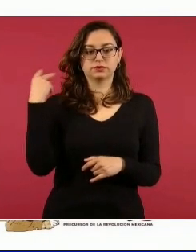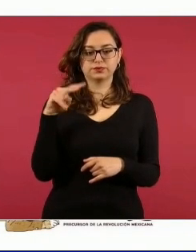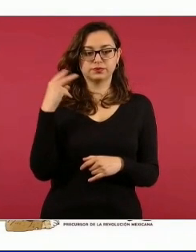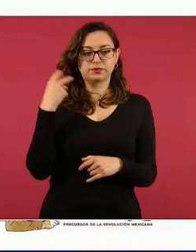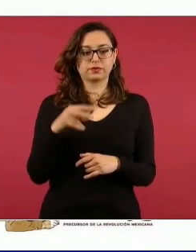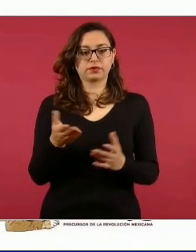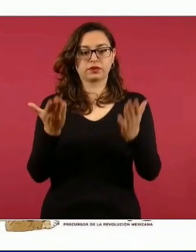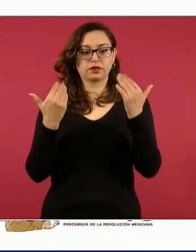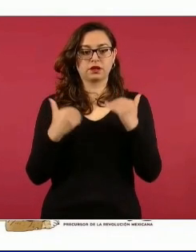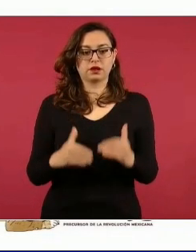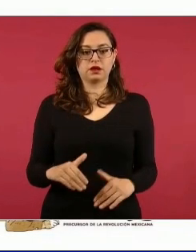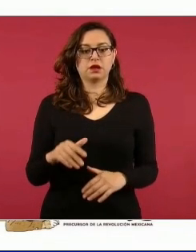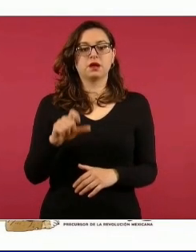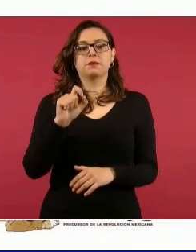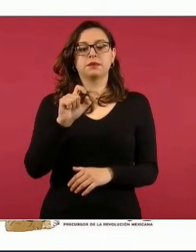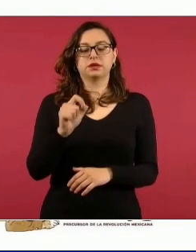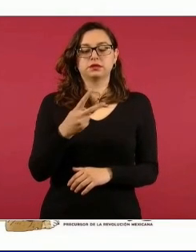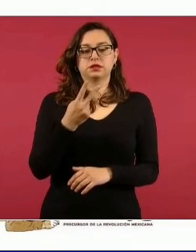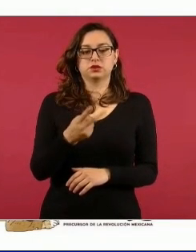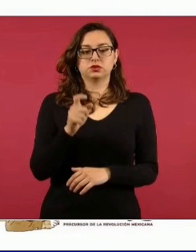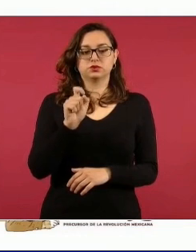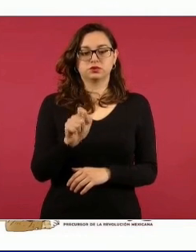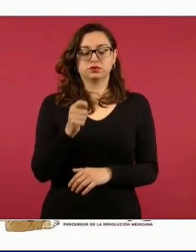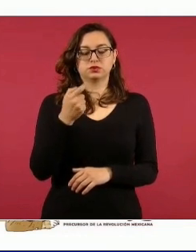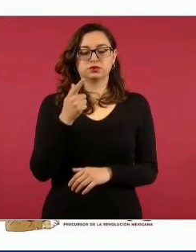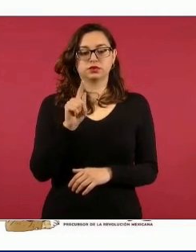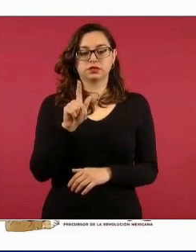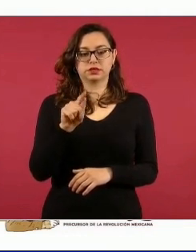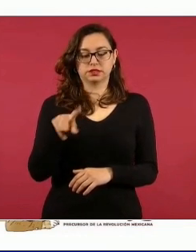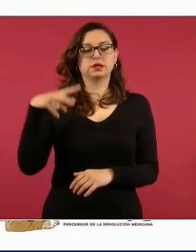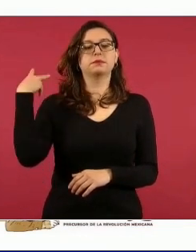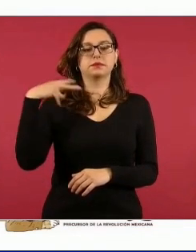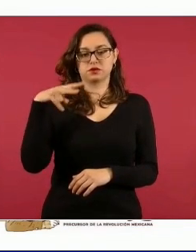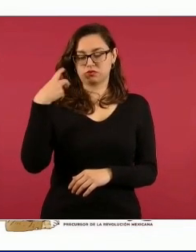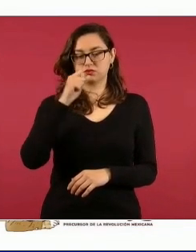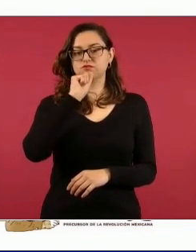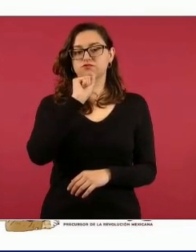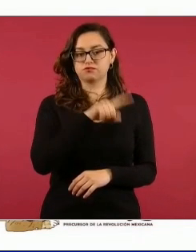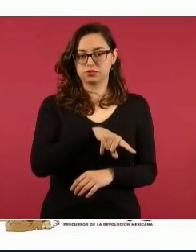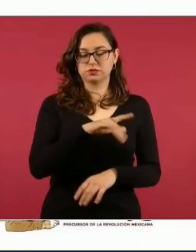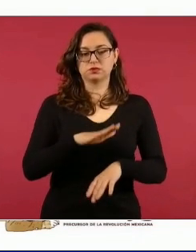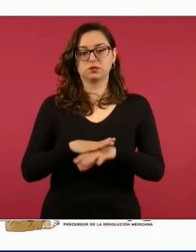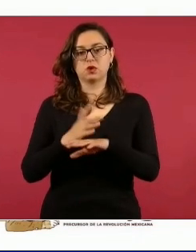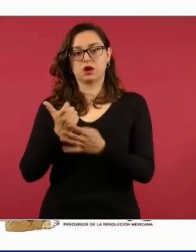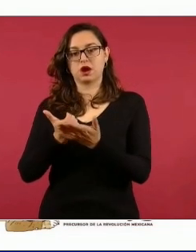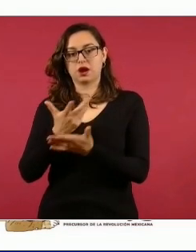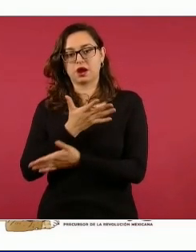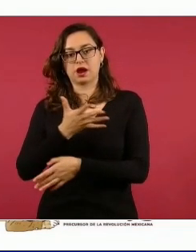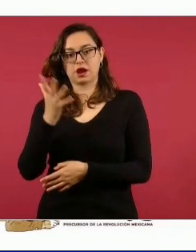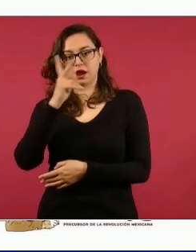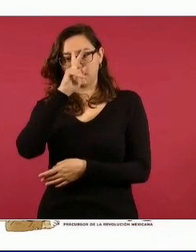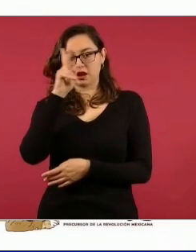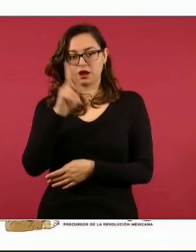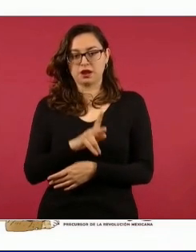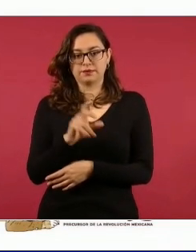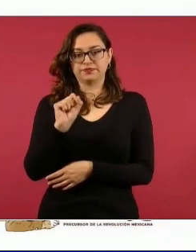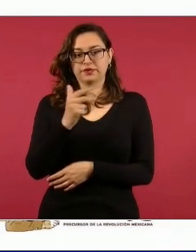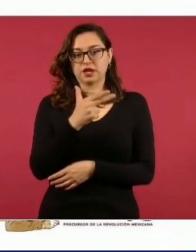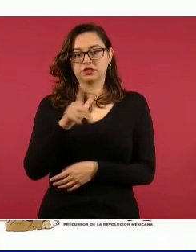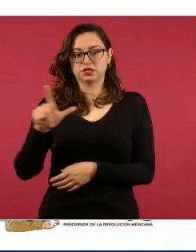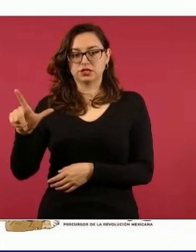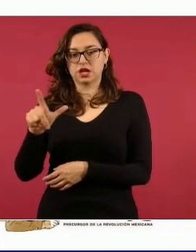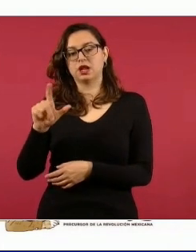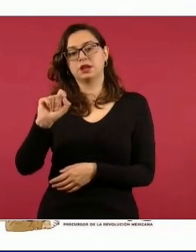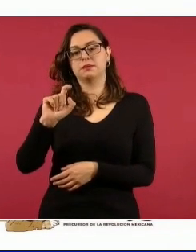y 22 pesos con 70 centavos de franquicia Pemex en Veracruz, Veracruz. Las más caras, 26 pesos